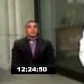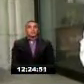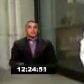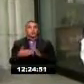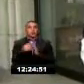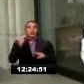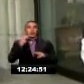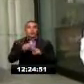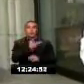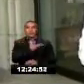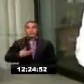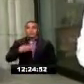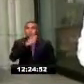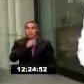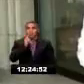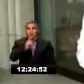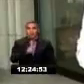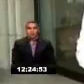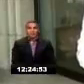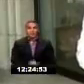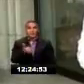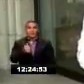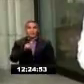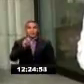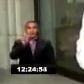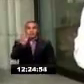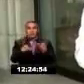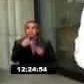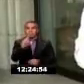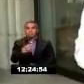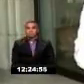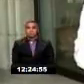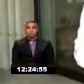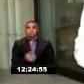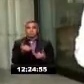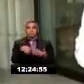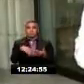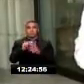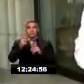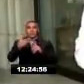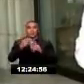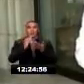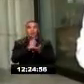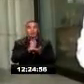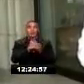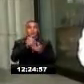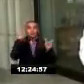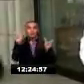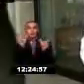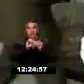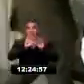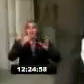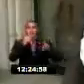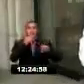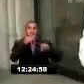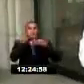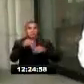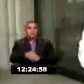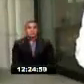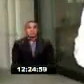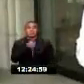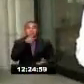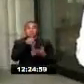contra el expresidente Rafael Correa y otras 20 personas, y les comento que ya van por el tercer testigo de la Fiscalía General del Estado, y se trata